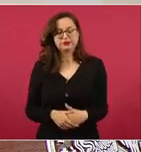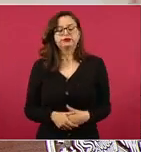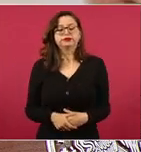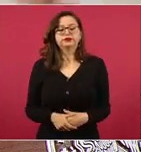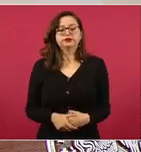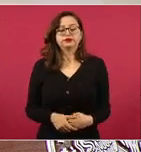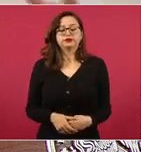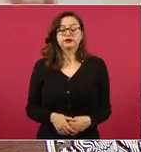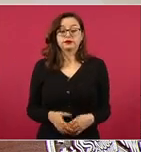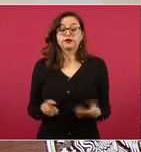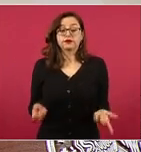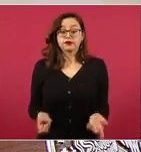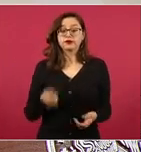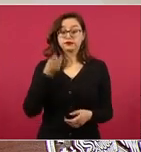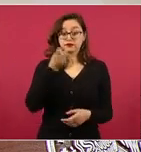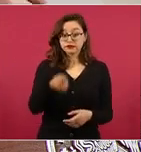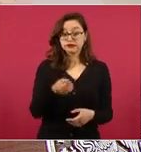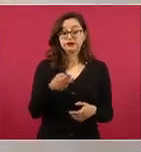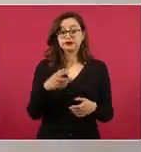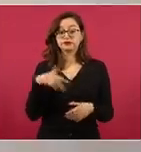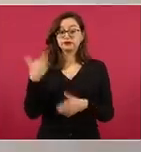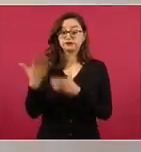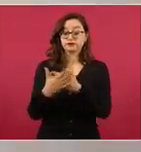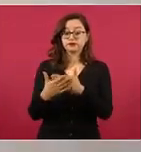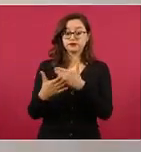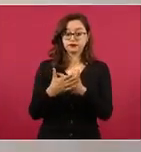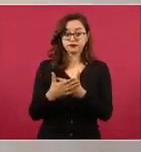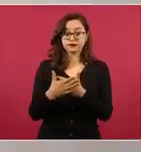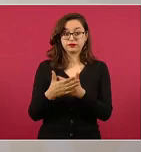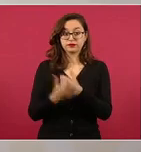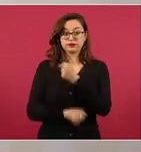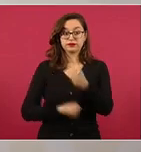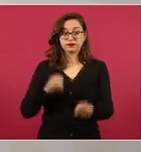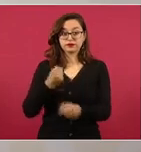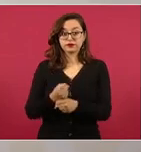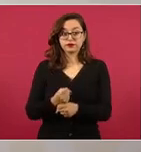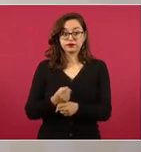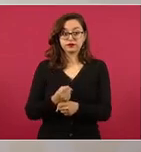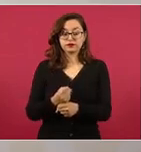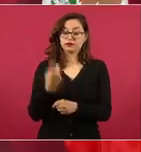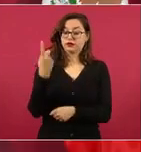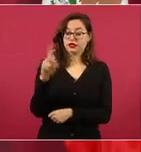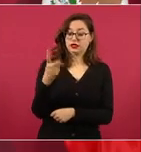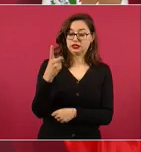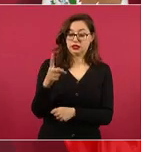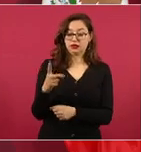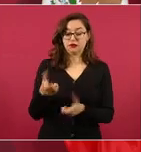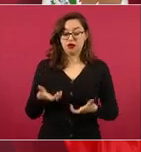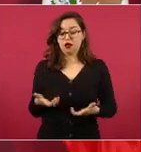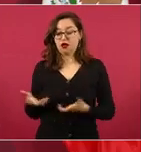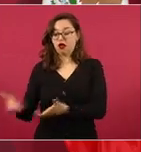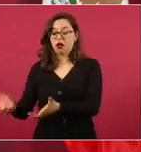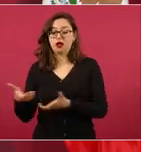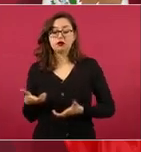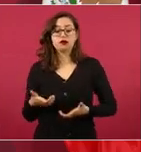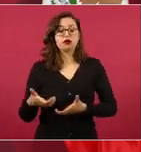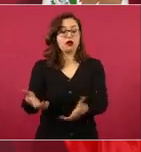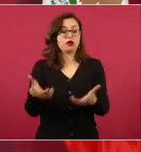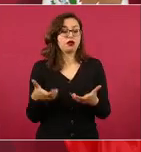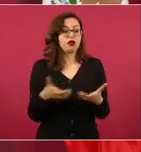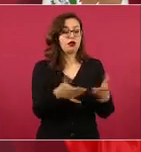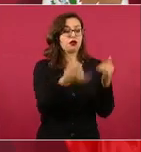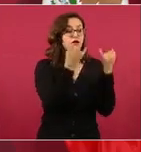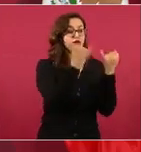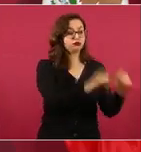las autopistas que vamos a inaugurar en diciembre del año próximo, se va a poder